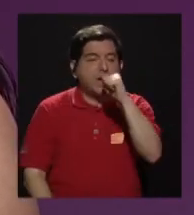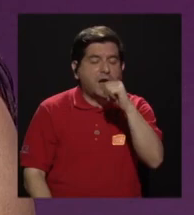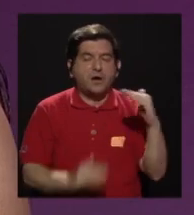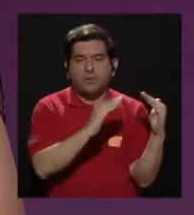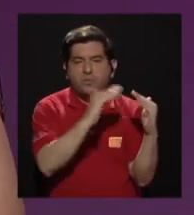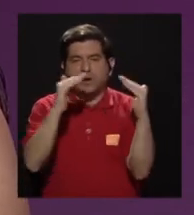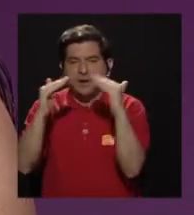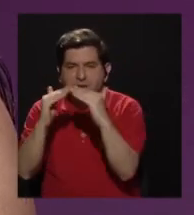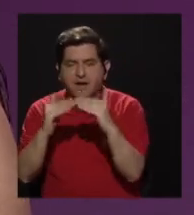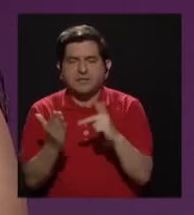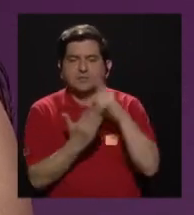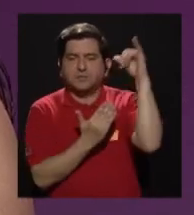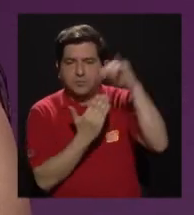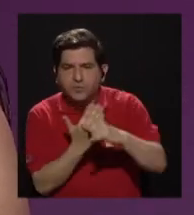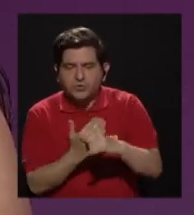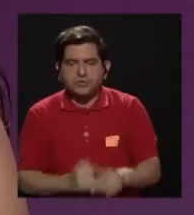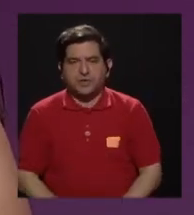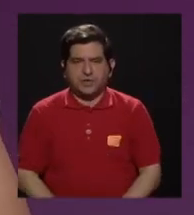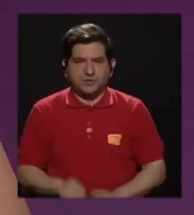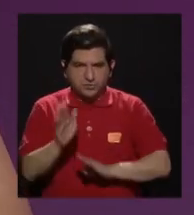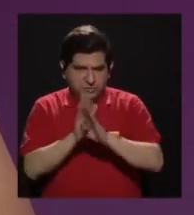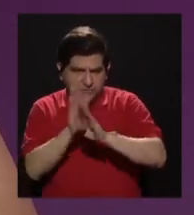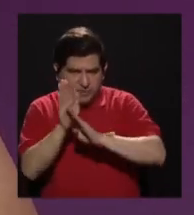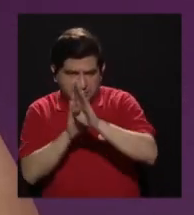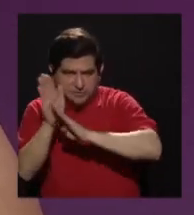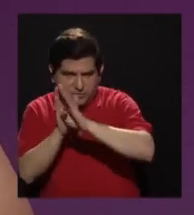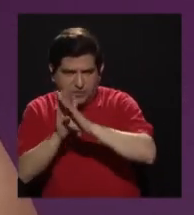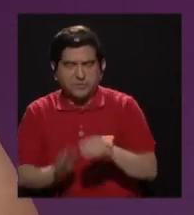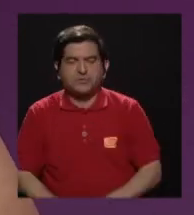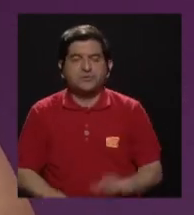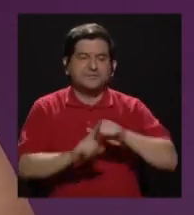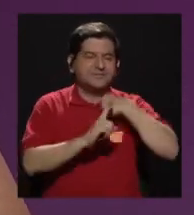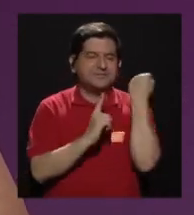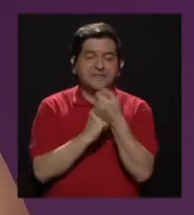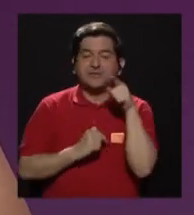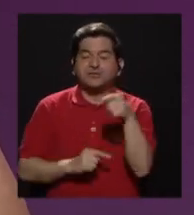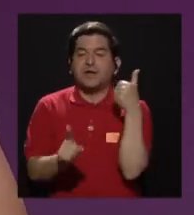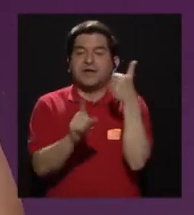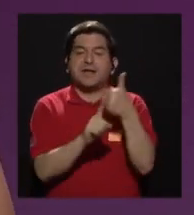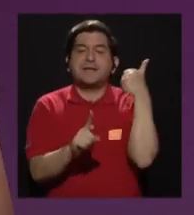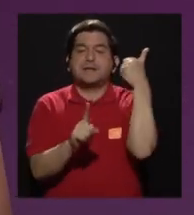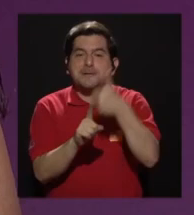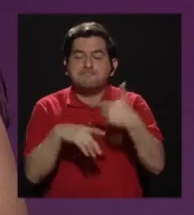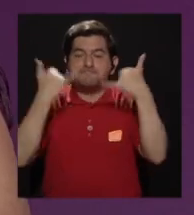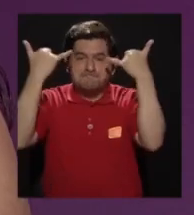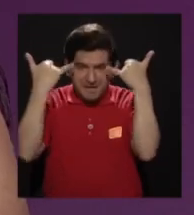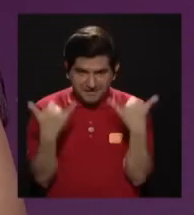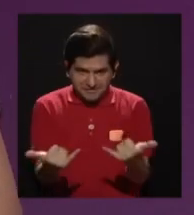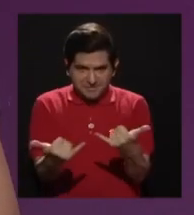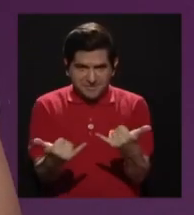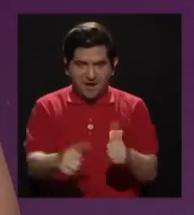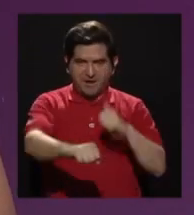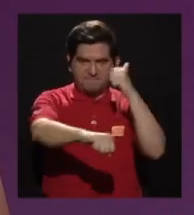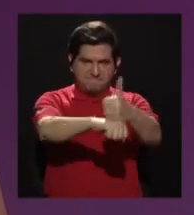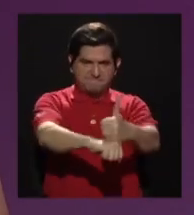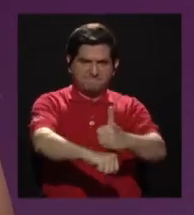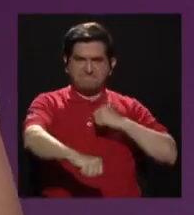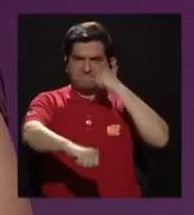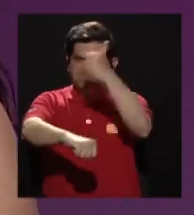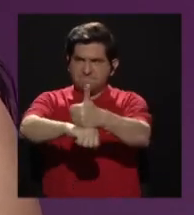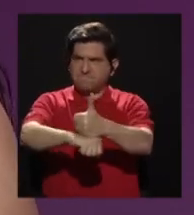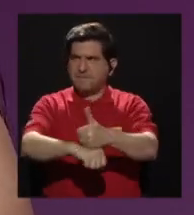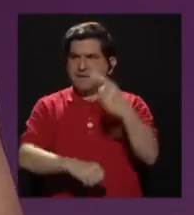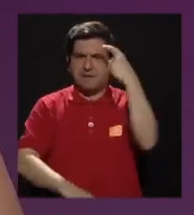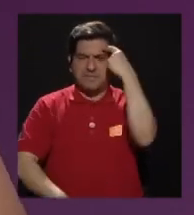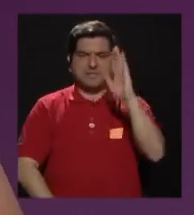vivienda, muchos política proyectos pura desarrollados. Entonces son cuestiones que ellas mismas han venido como posicionando, ¿verdad?, en